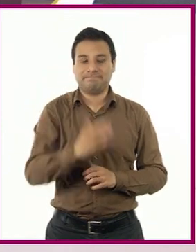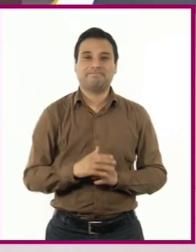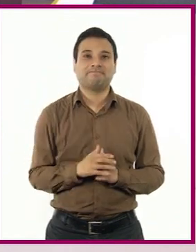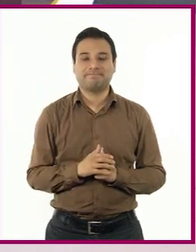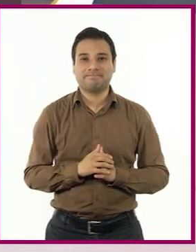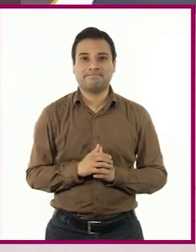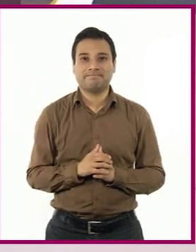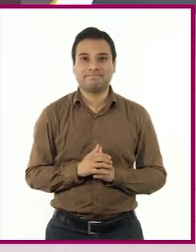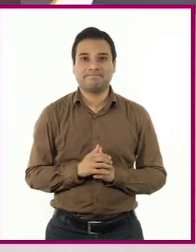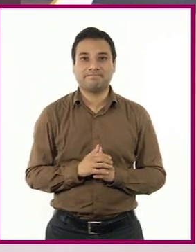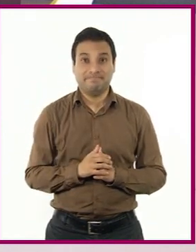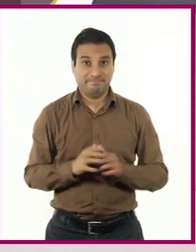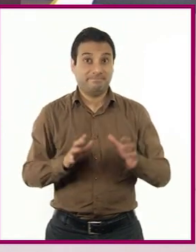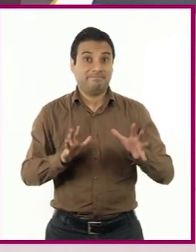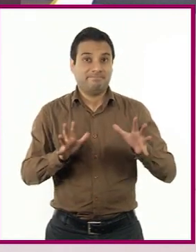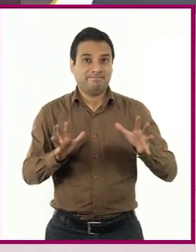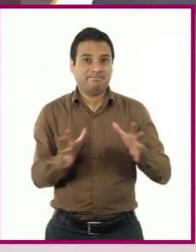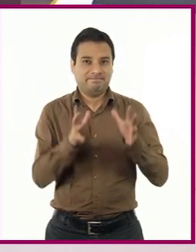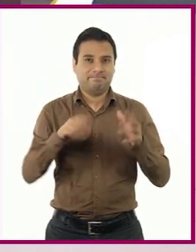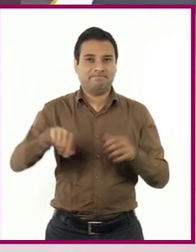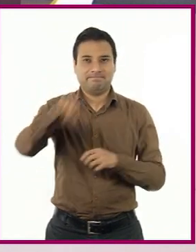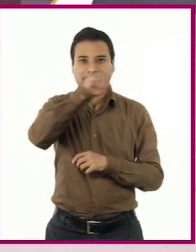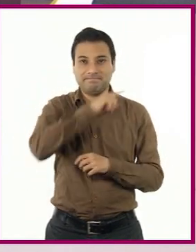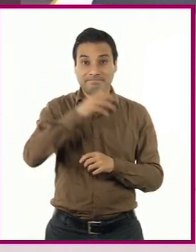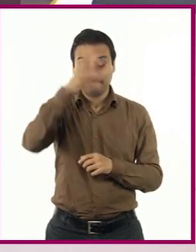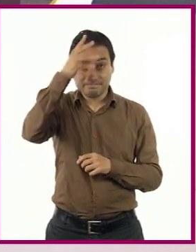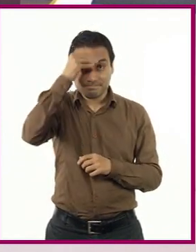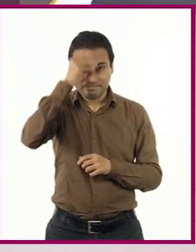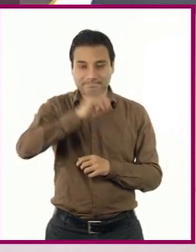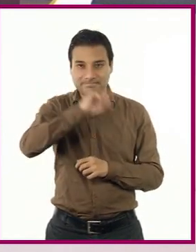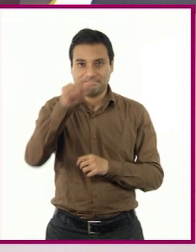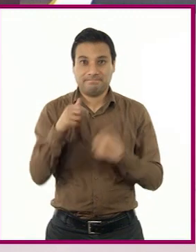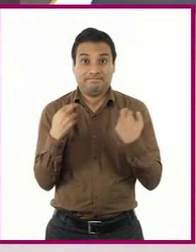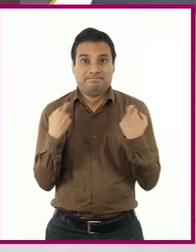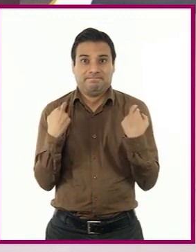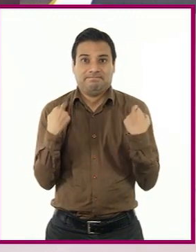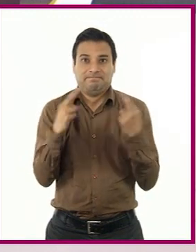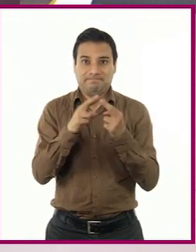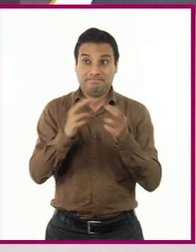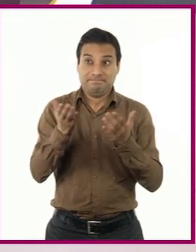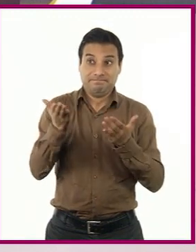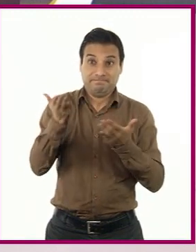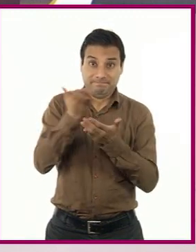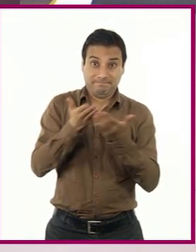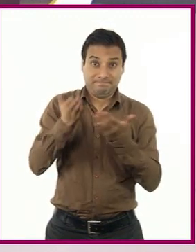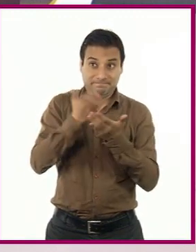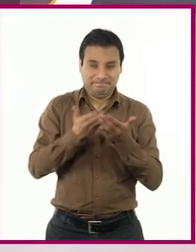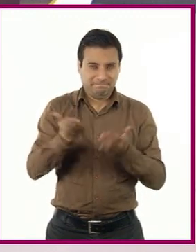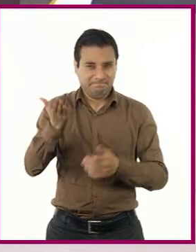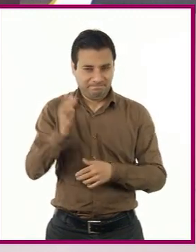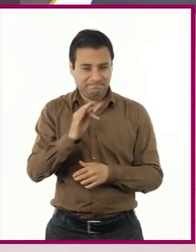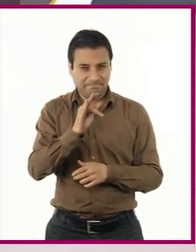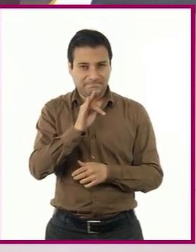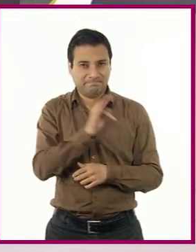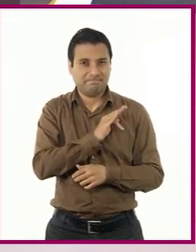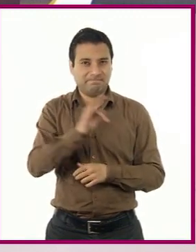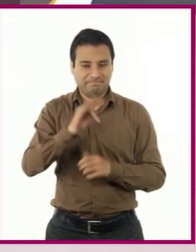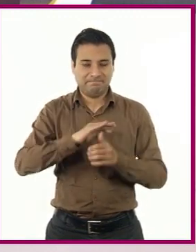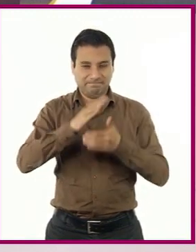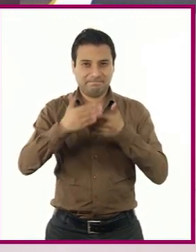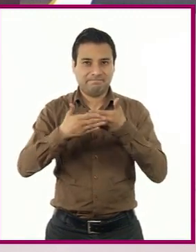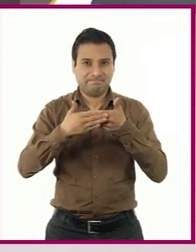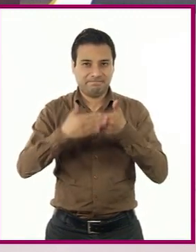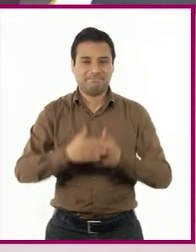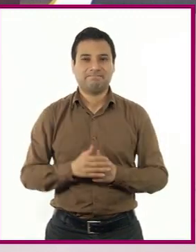ocasión. Los invito a compartir sus experiencias con su profesora o su profesor en algún momento de su